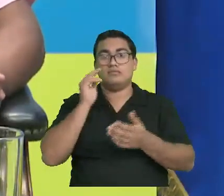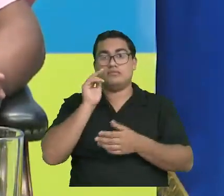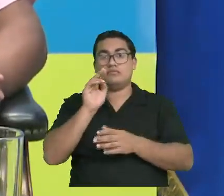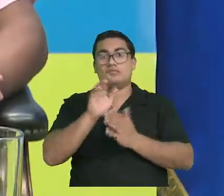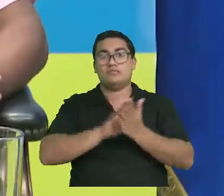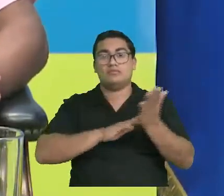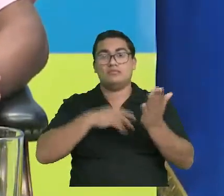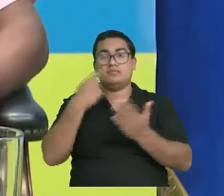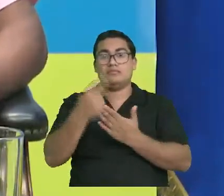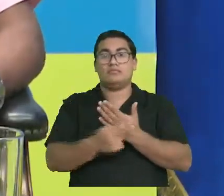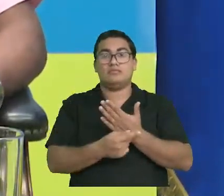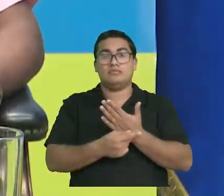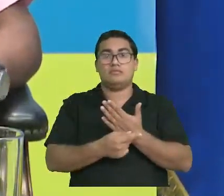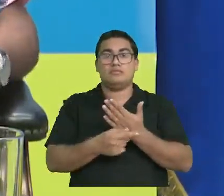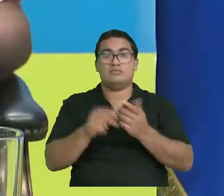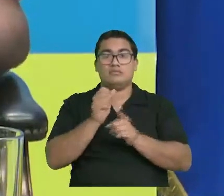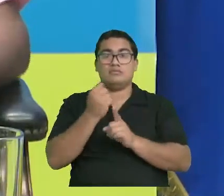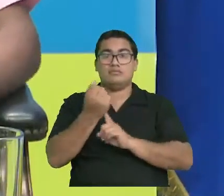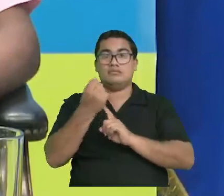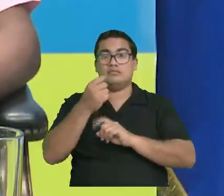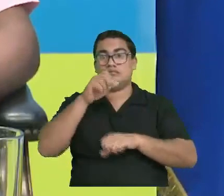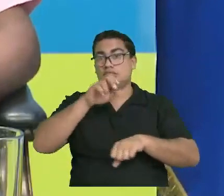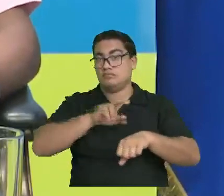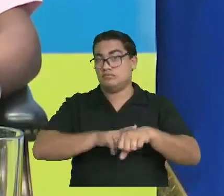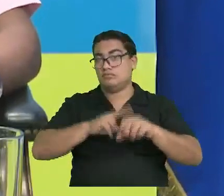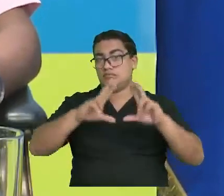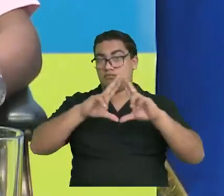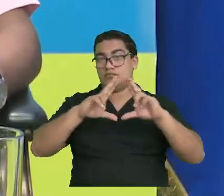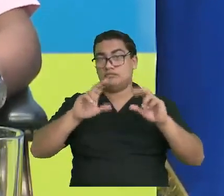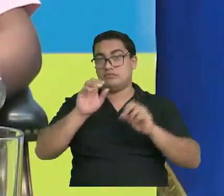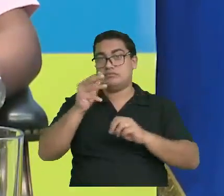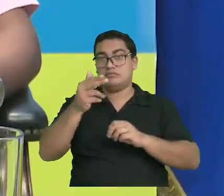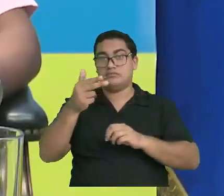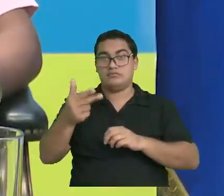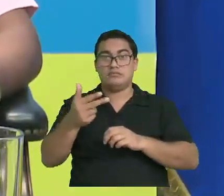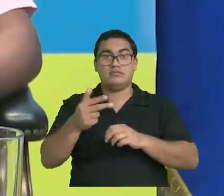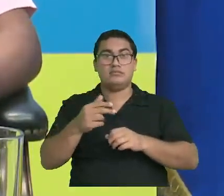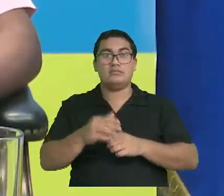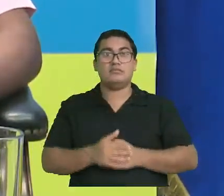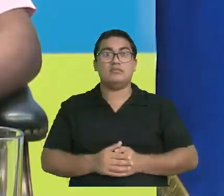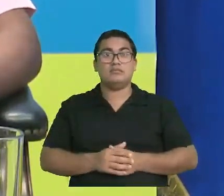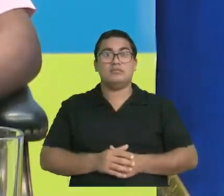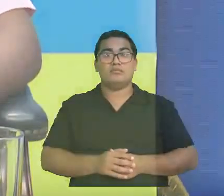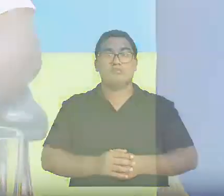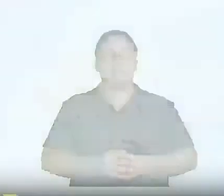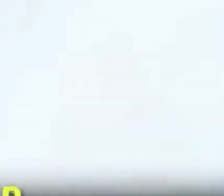programación del canal parlamentario, el canal 98, el canal de la Asamblea Nacional.